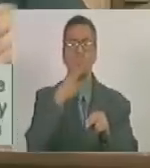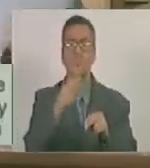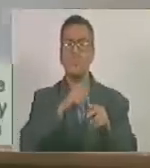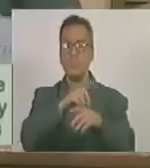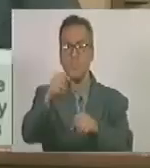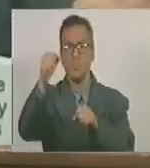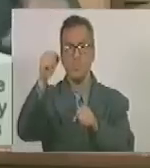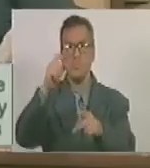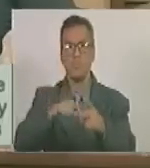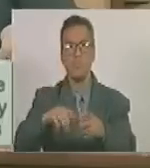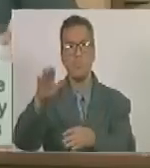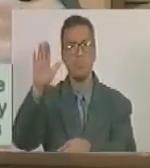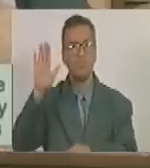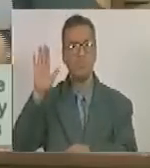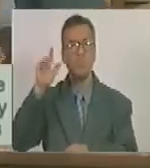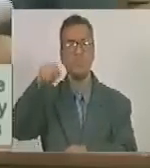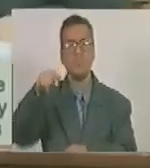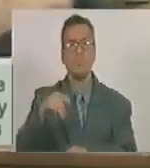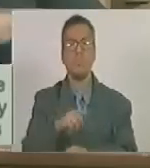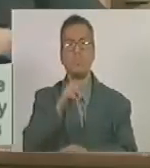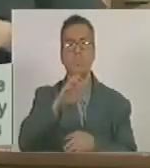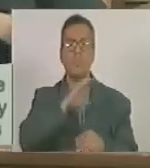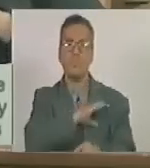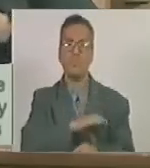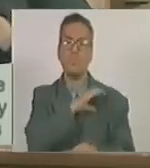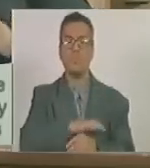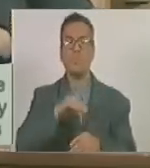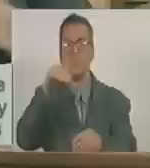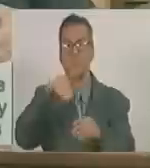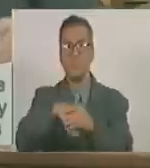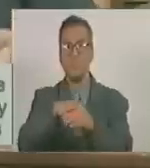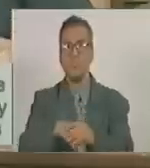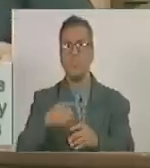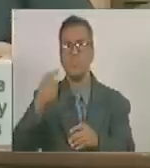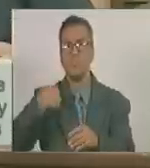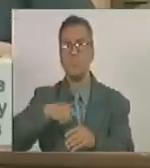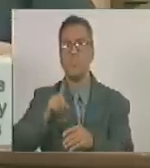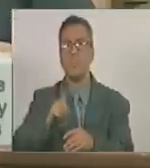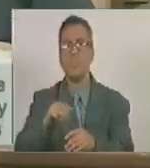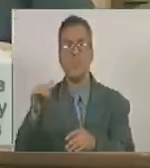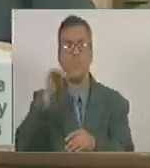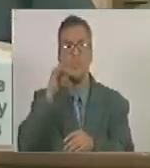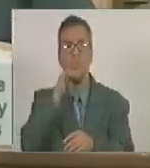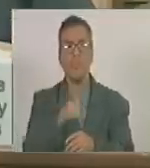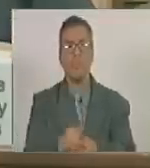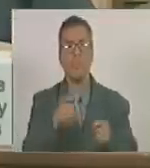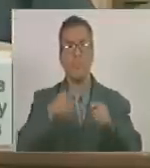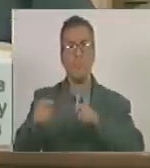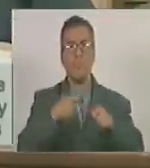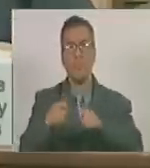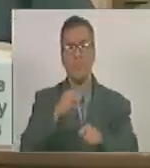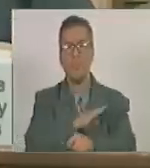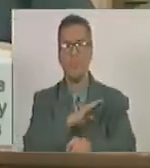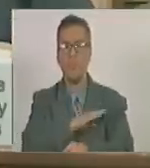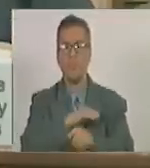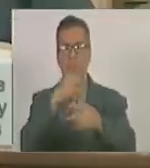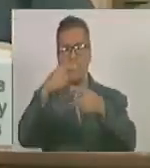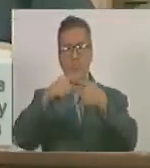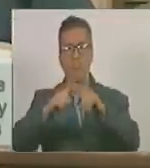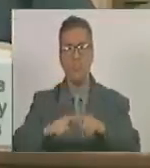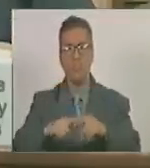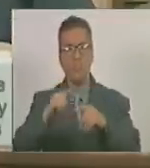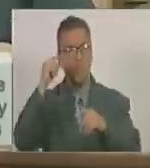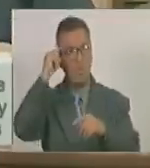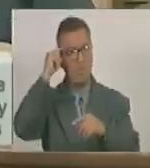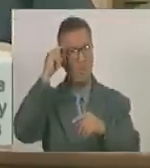11. Juramentación. La Comisión Electoral deberá informar las actividades propias del cronograma